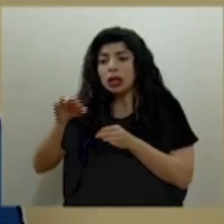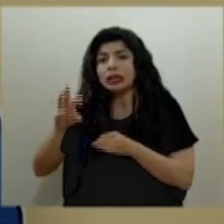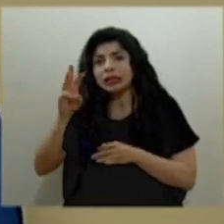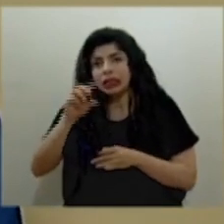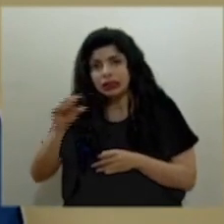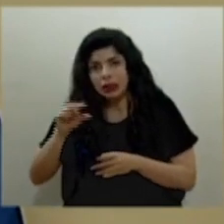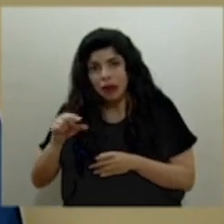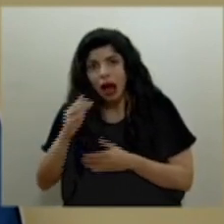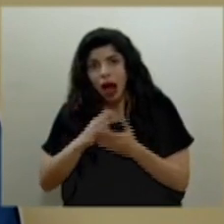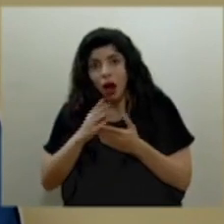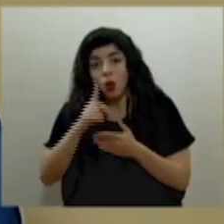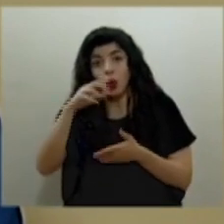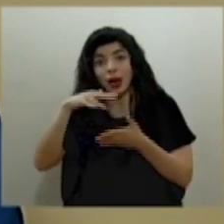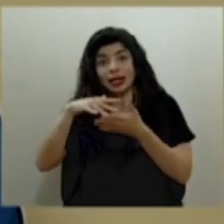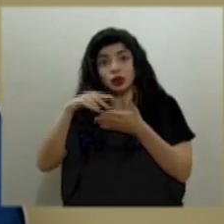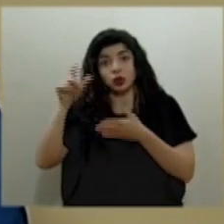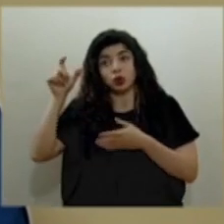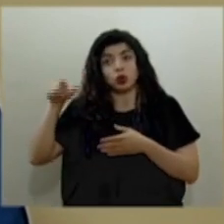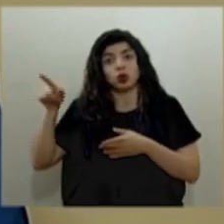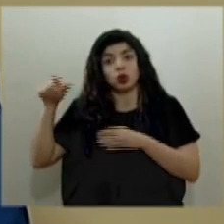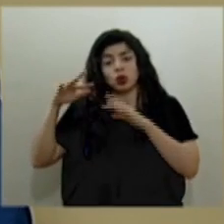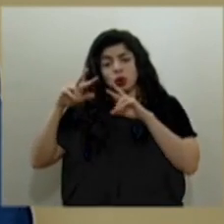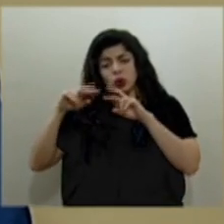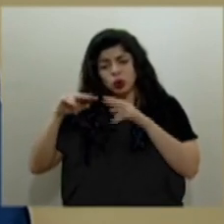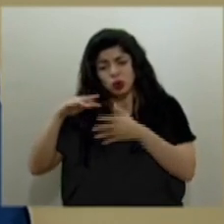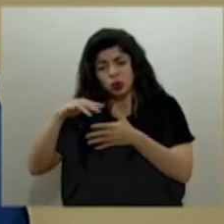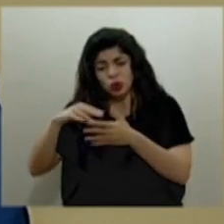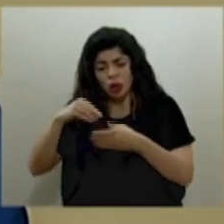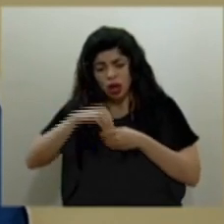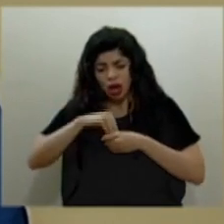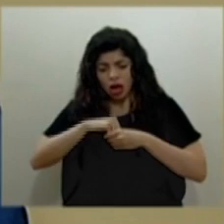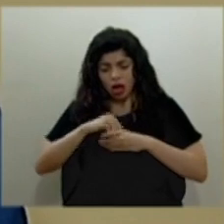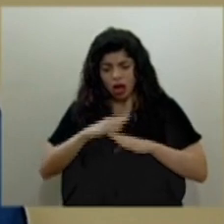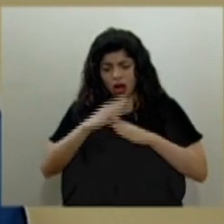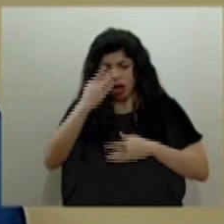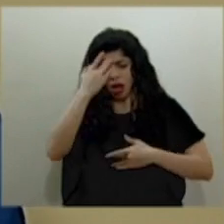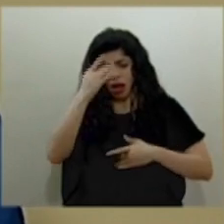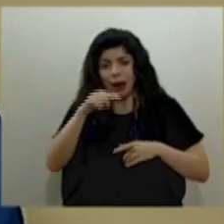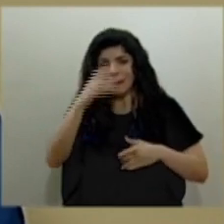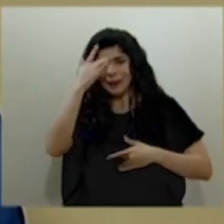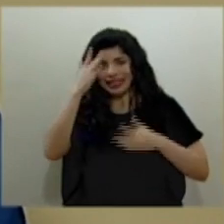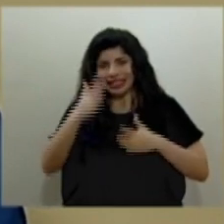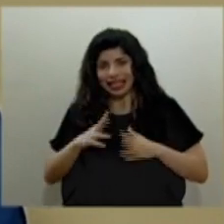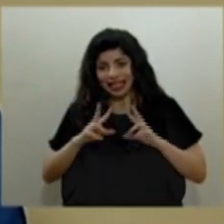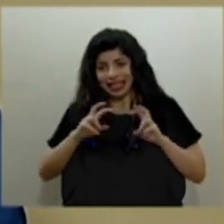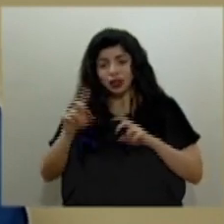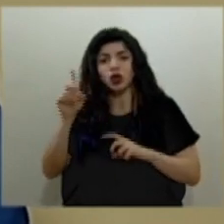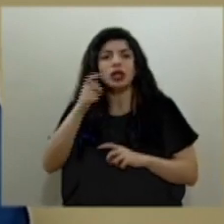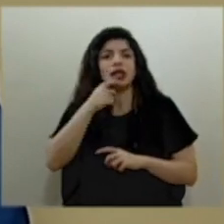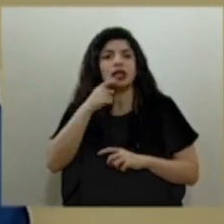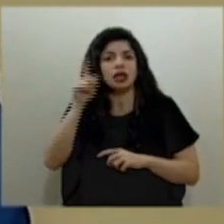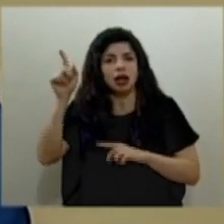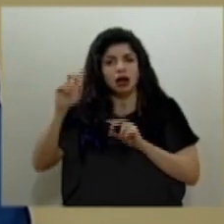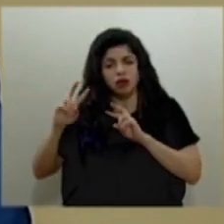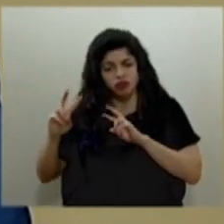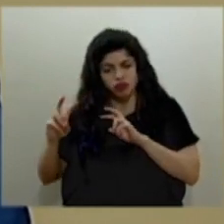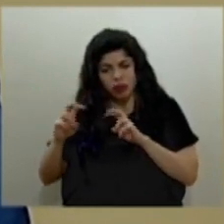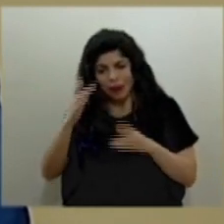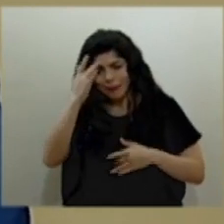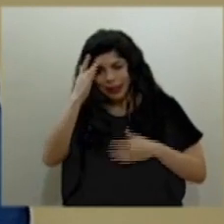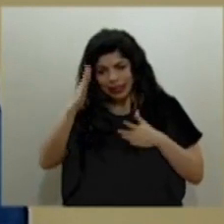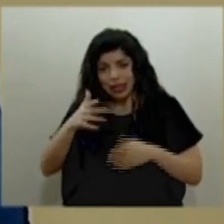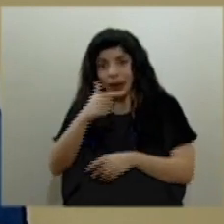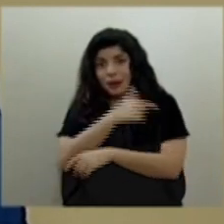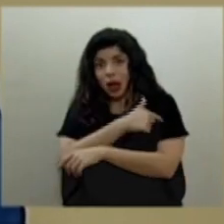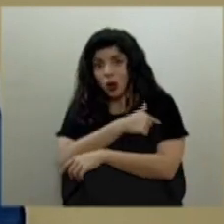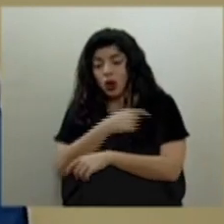Hay un estudio ya que le dio seguimiento serológico a varios pacientes, un estudio que se hizo en Reino Unido, en donde se indica